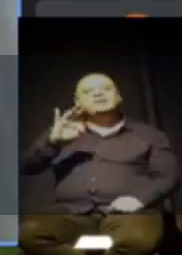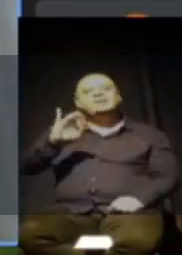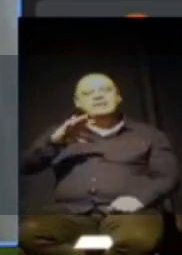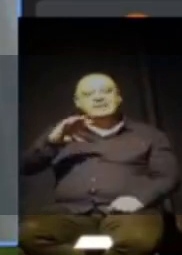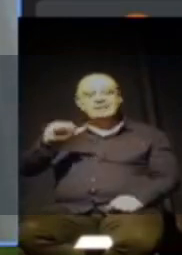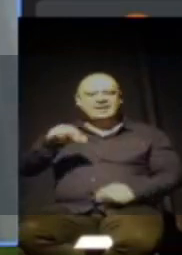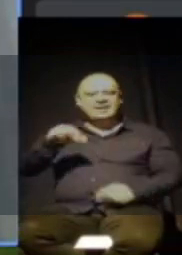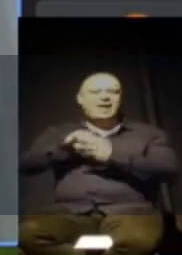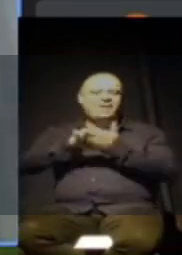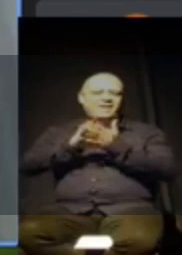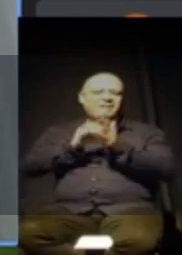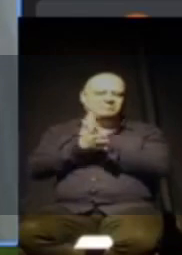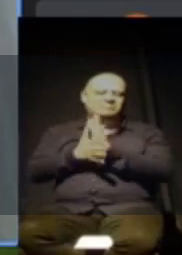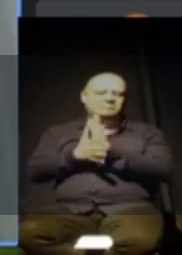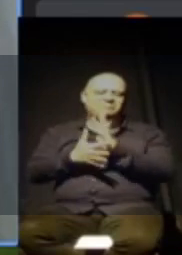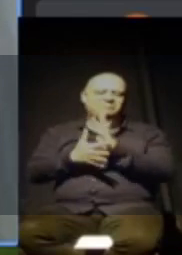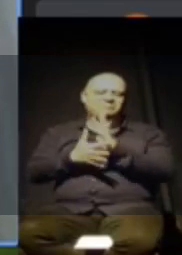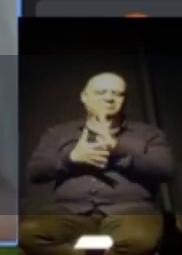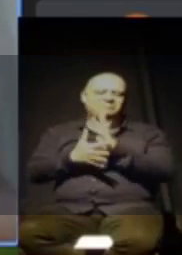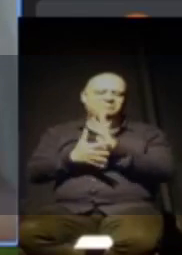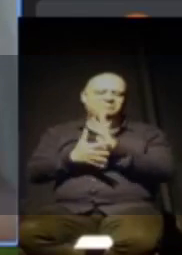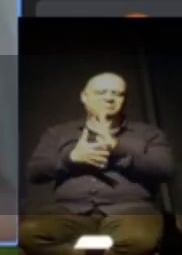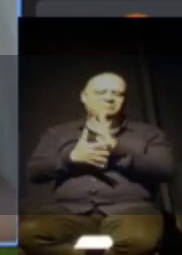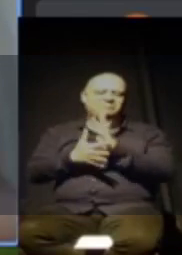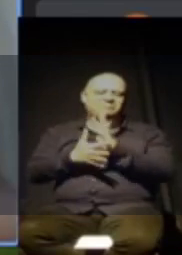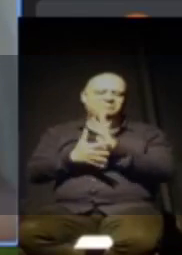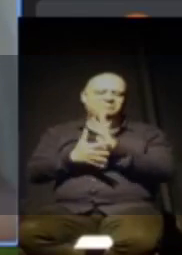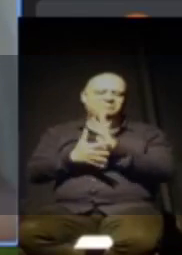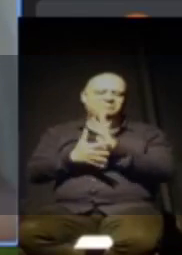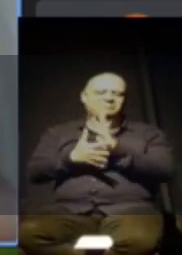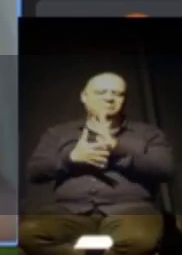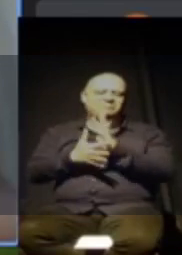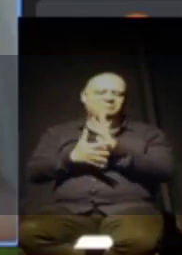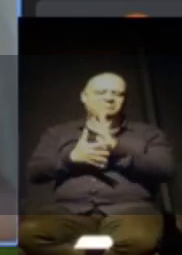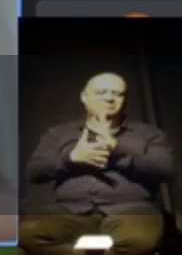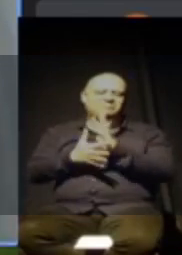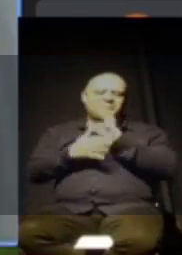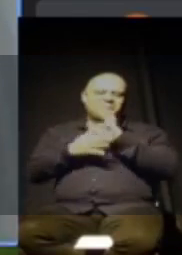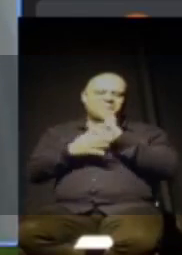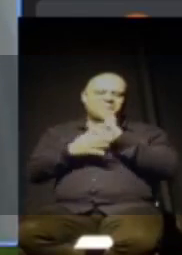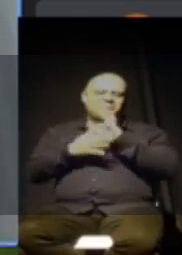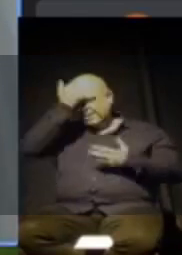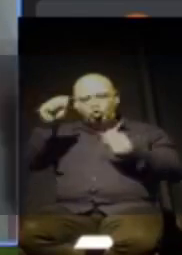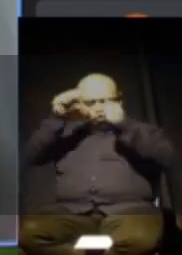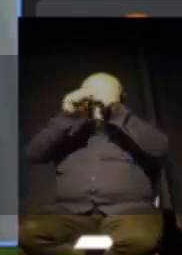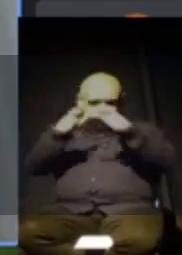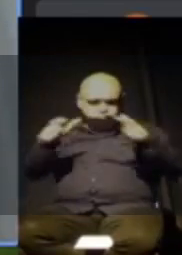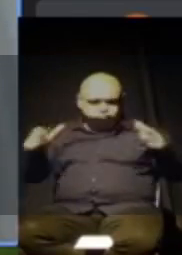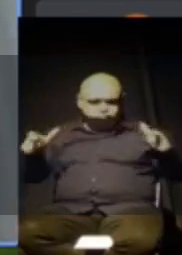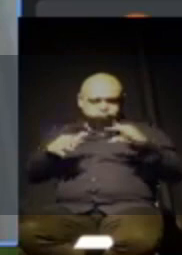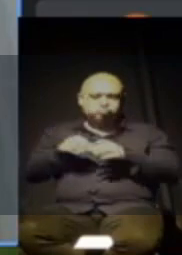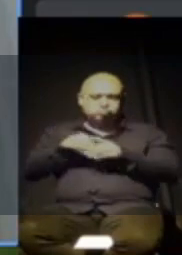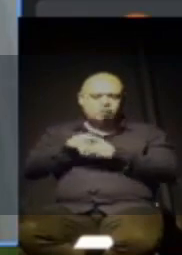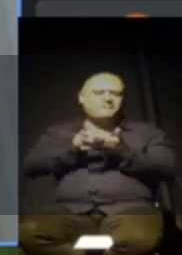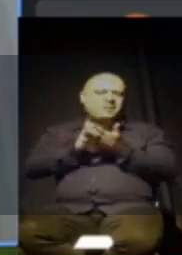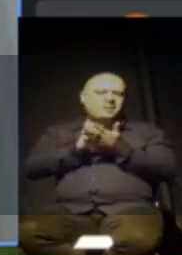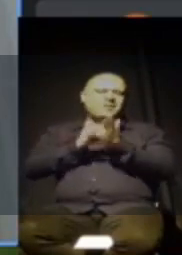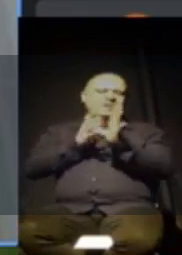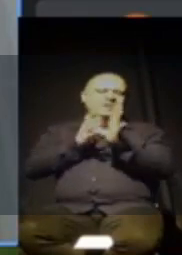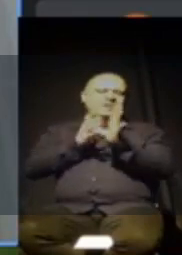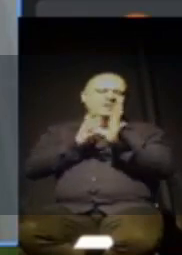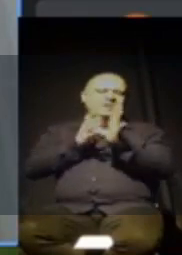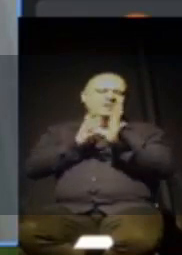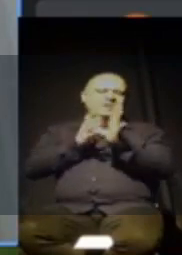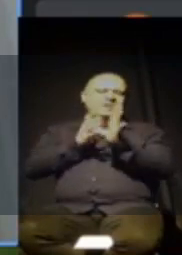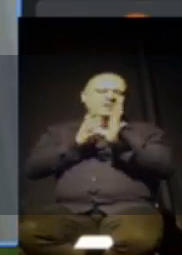Donde el militar o lo militar se convierte en esa presencia principal del Estado. Pero eso es lo que